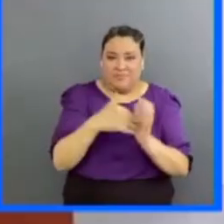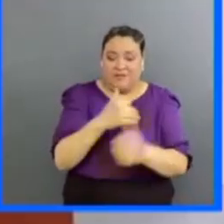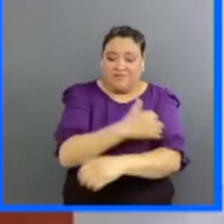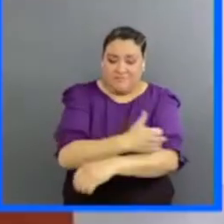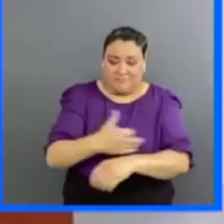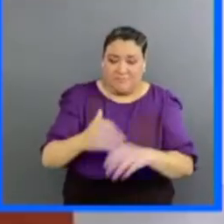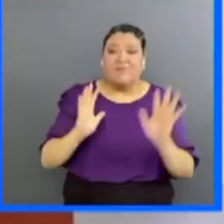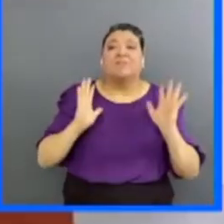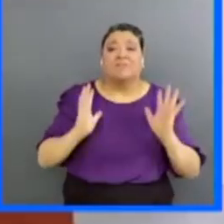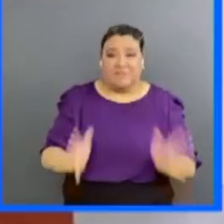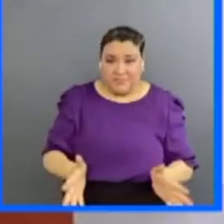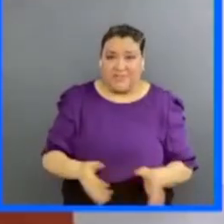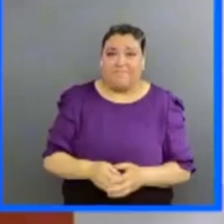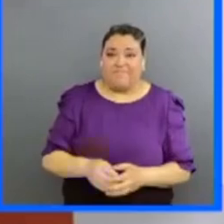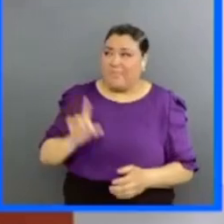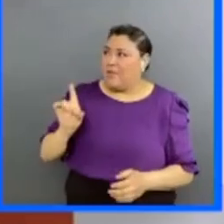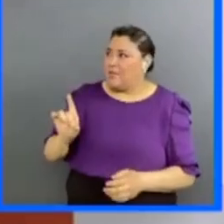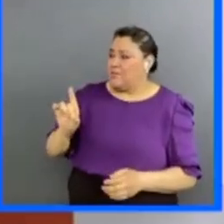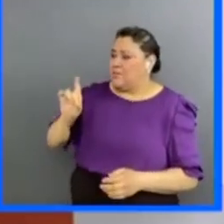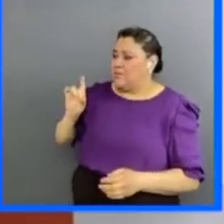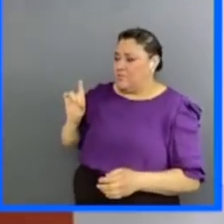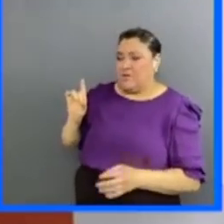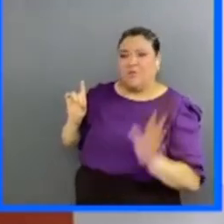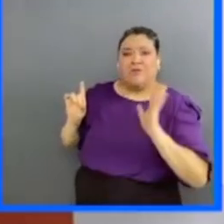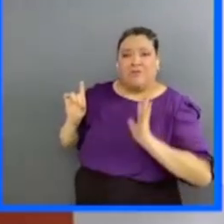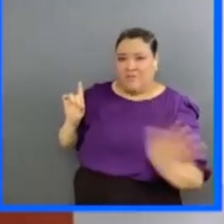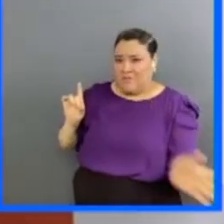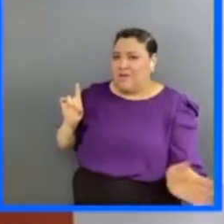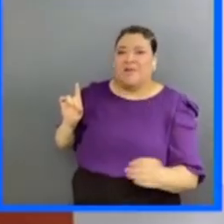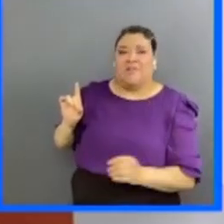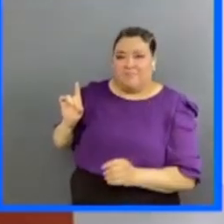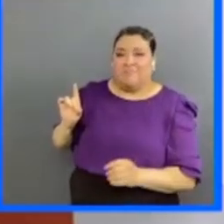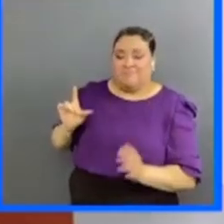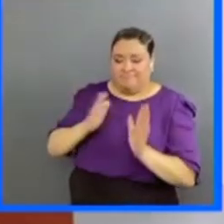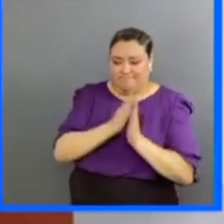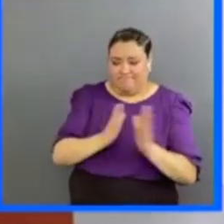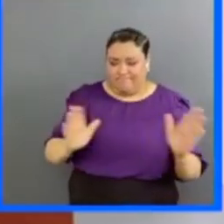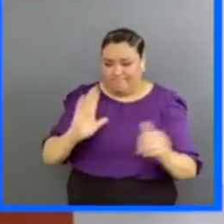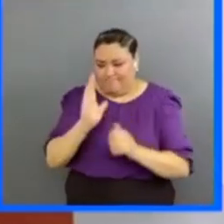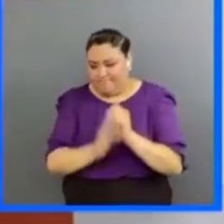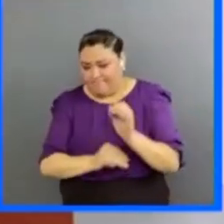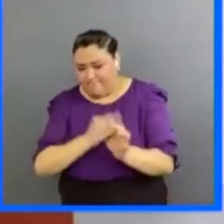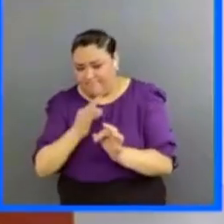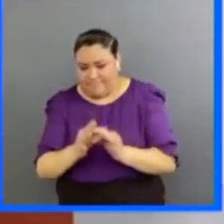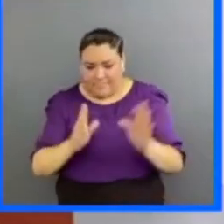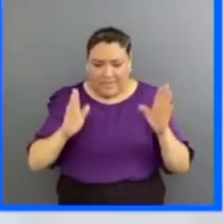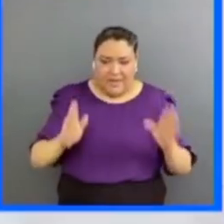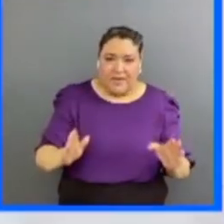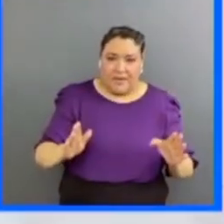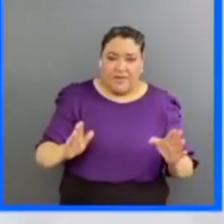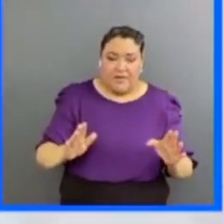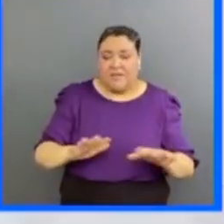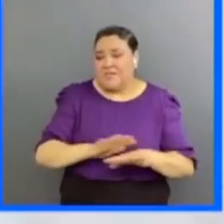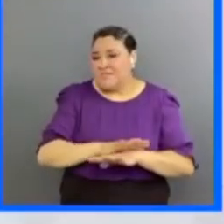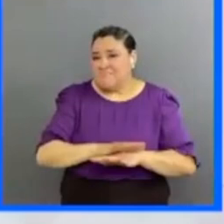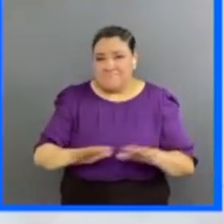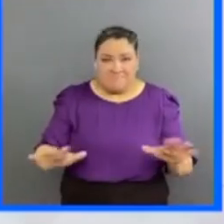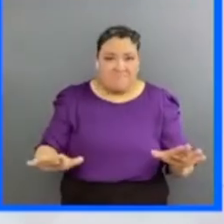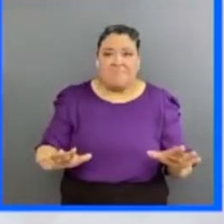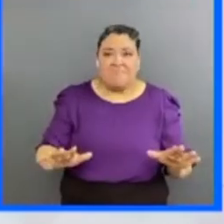El domingo se termina esta etapa y ya prácticamente